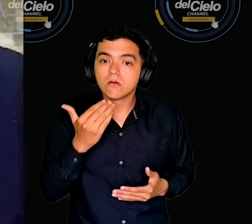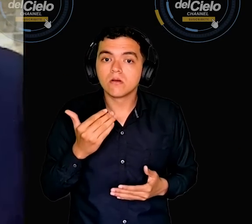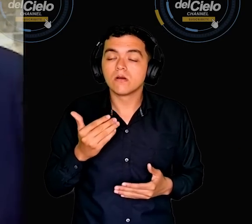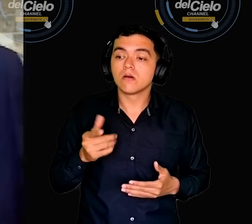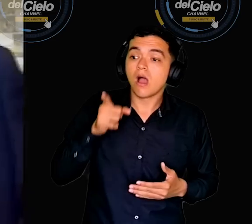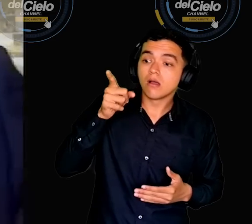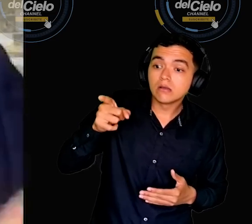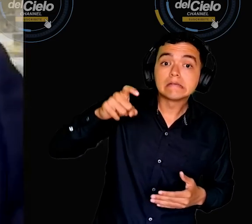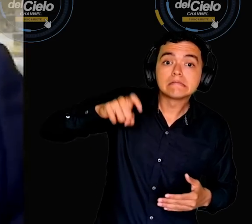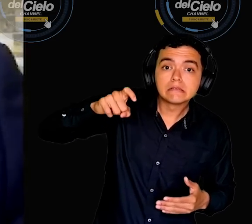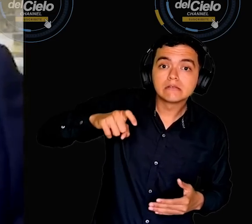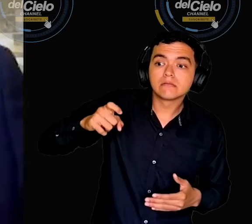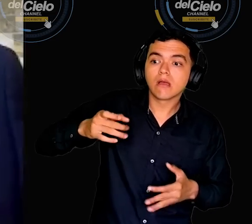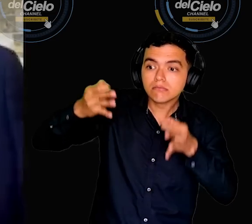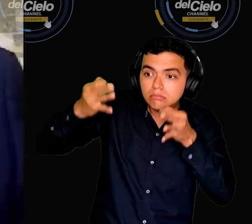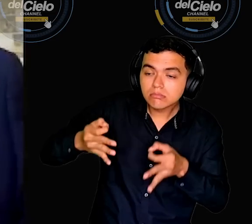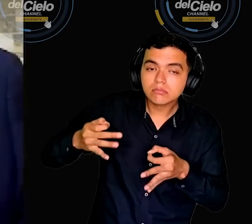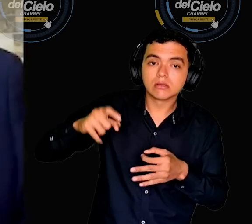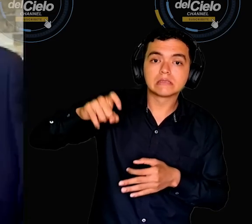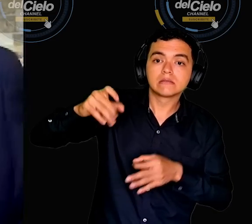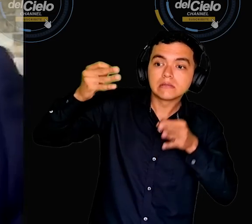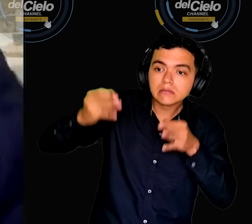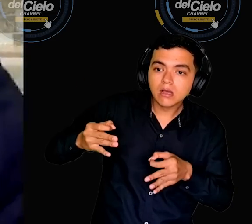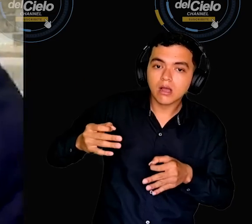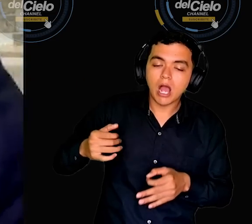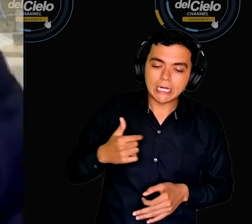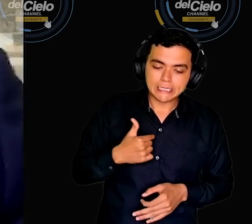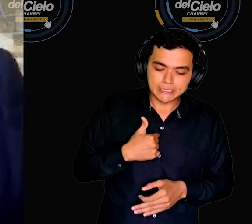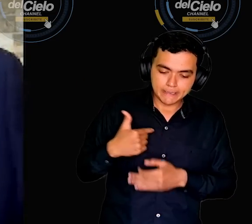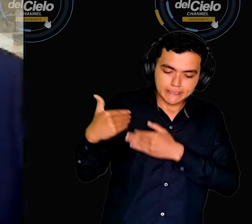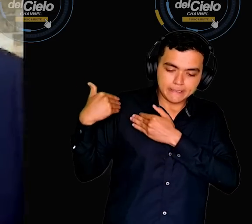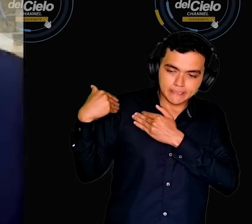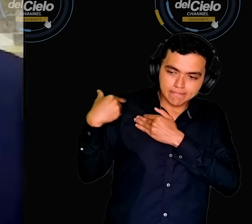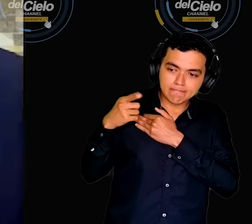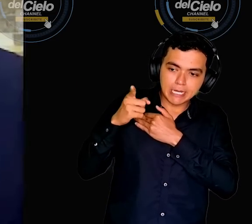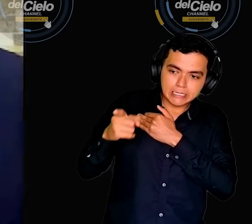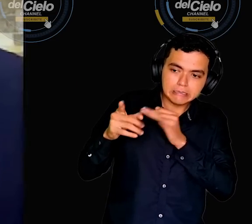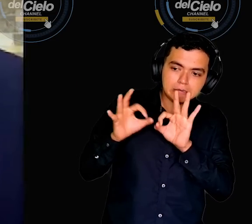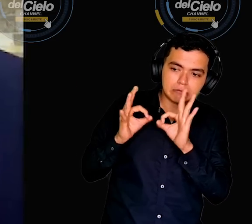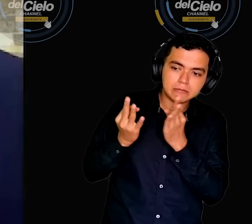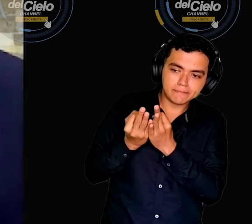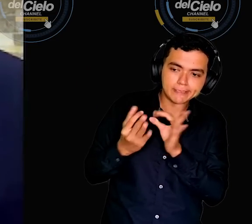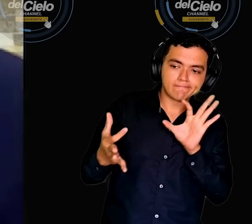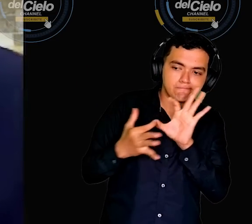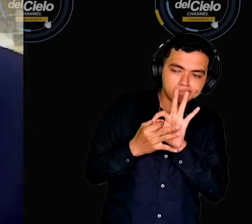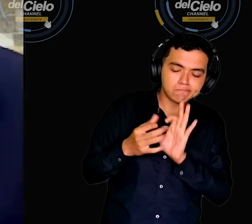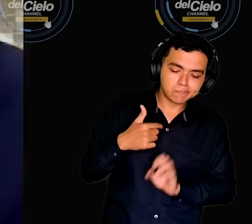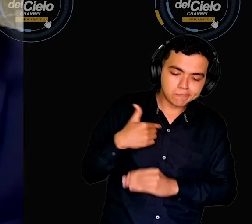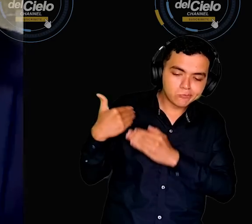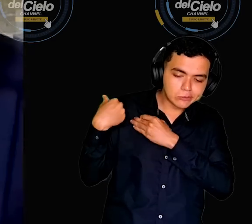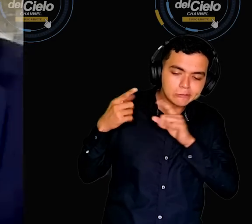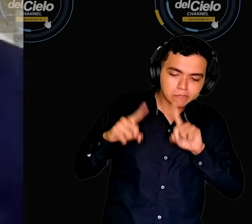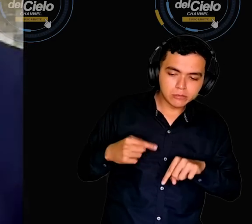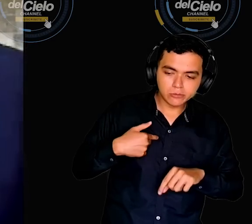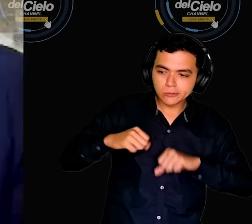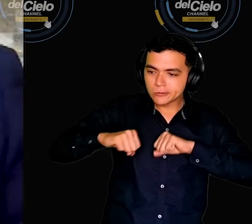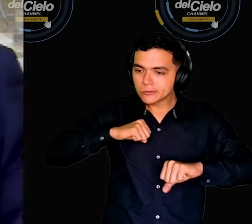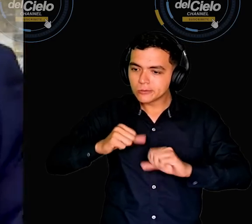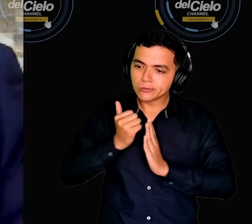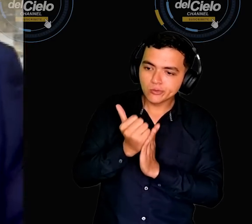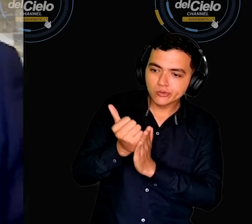qué. Tienen mejor pago de su salario. Si el uno se cae, el otro lo levanta. Si el uno tiene frío, el otro lo